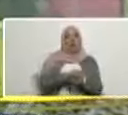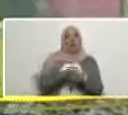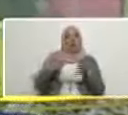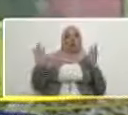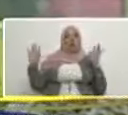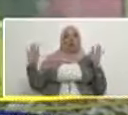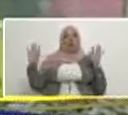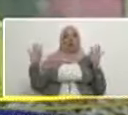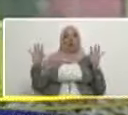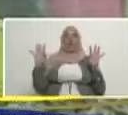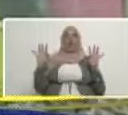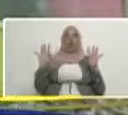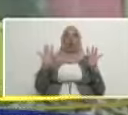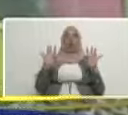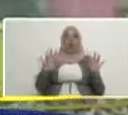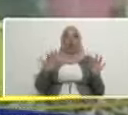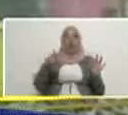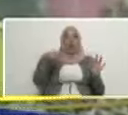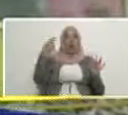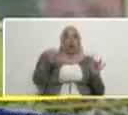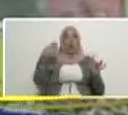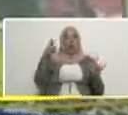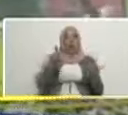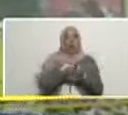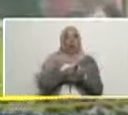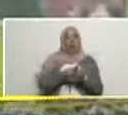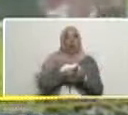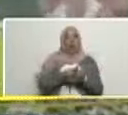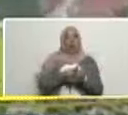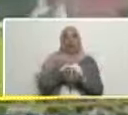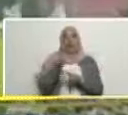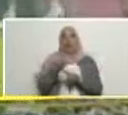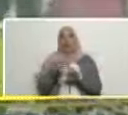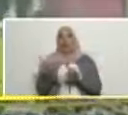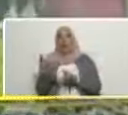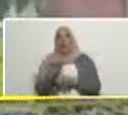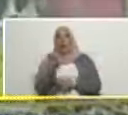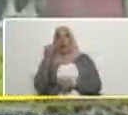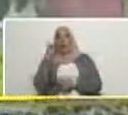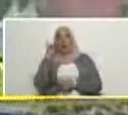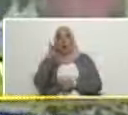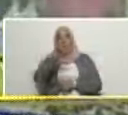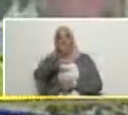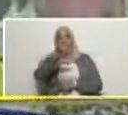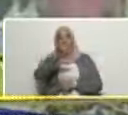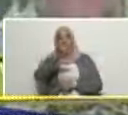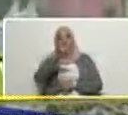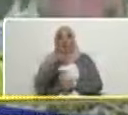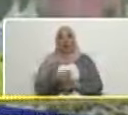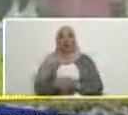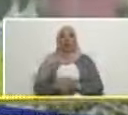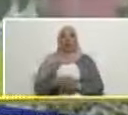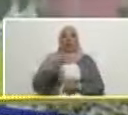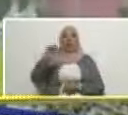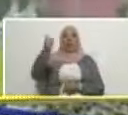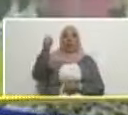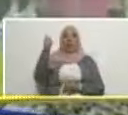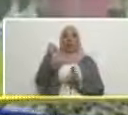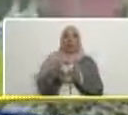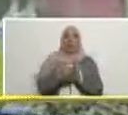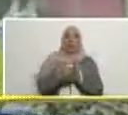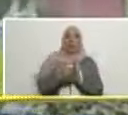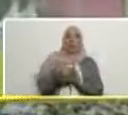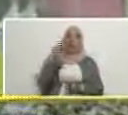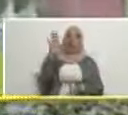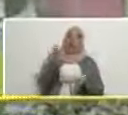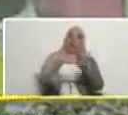había unos transmitiendo en vivo y había otros lanzaron, ahorita hay como 10.000 videos,